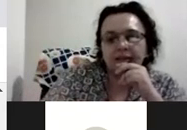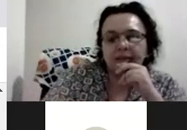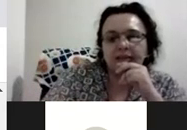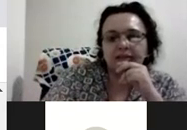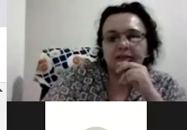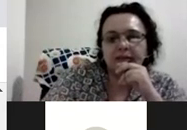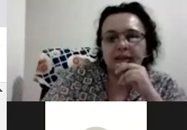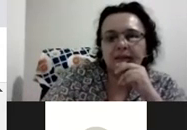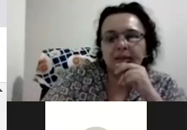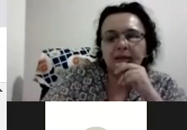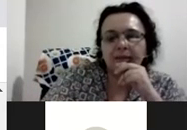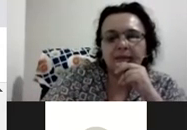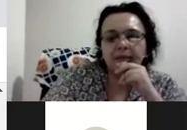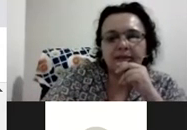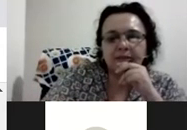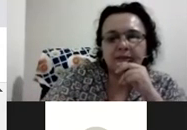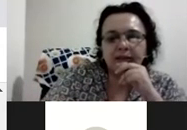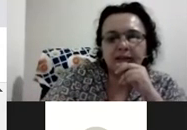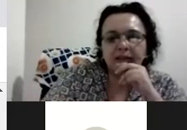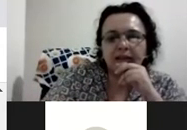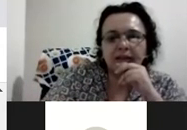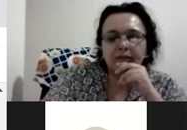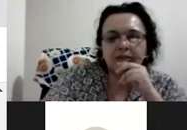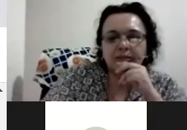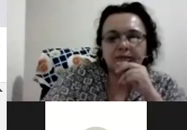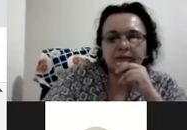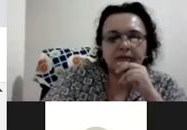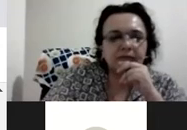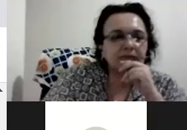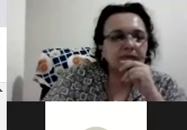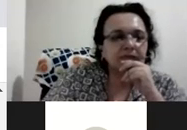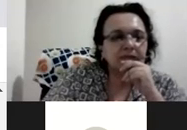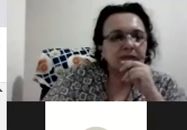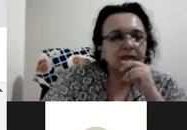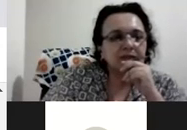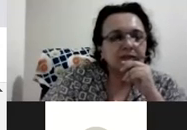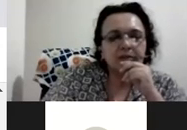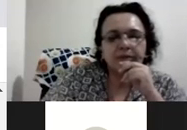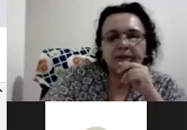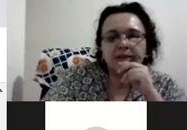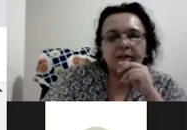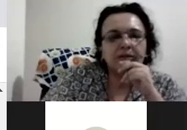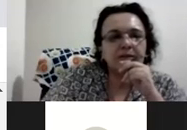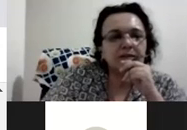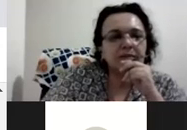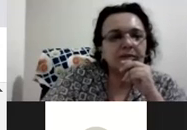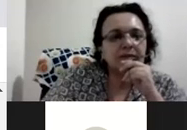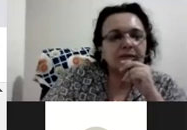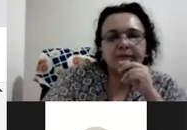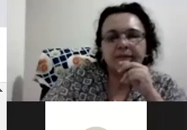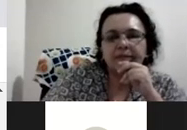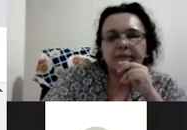tienen que terminar la sección. Aquí a mí ya me parece como ya, que ya tengo el 100%. Sí, Solo me falta el último